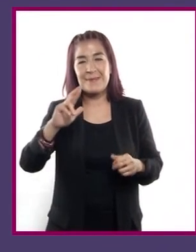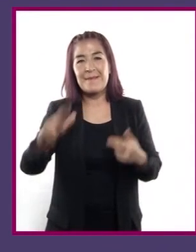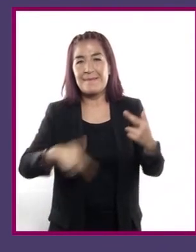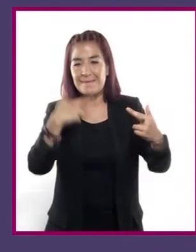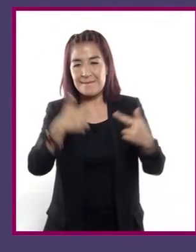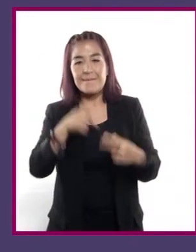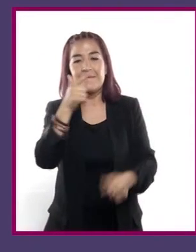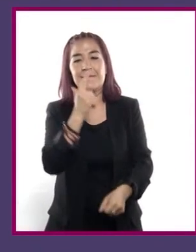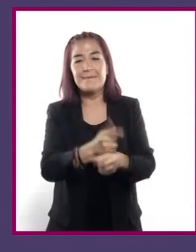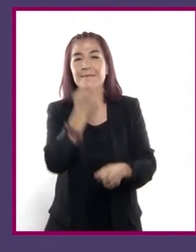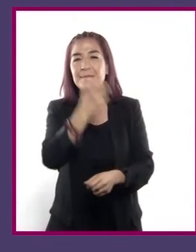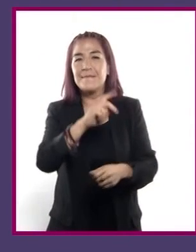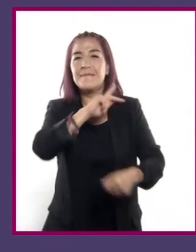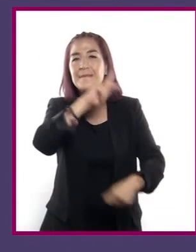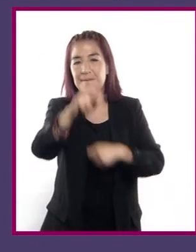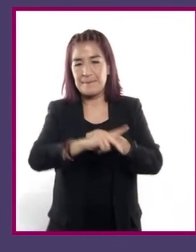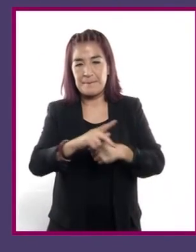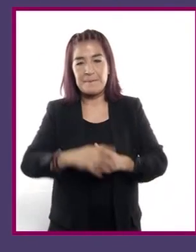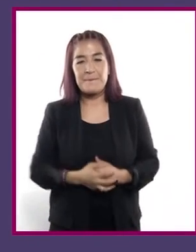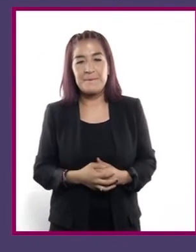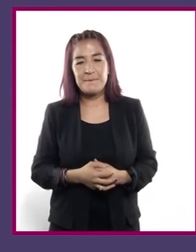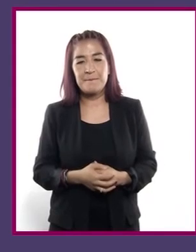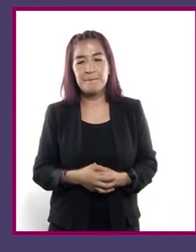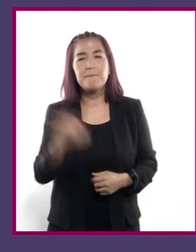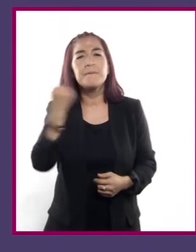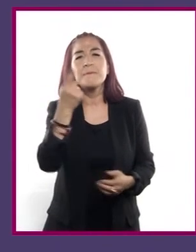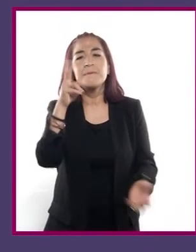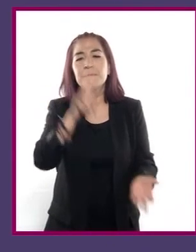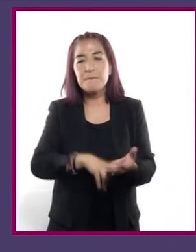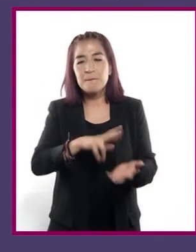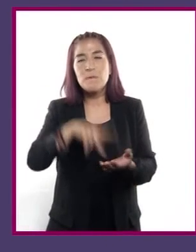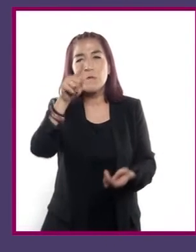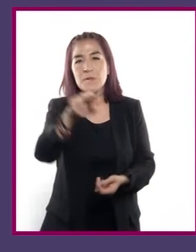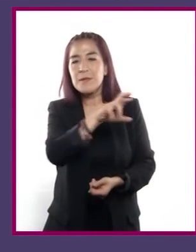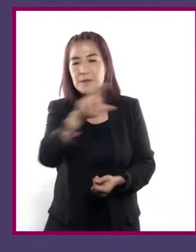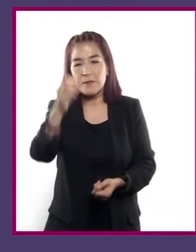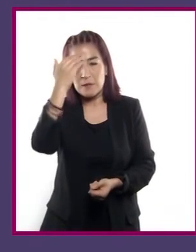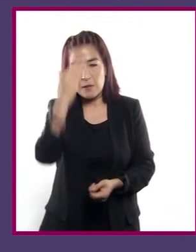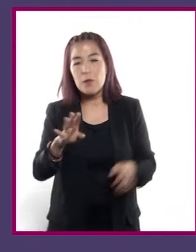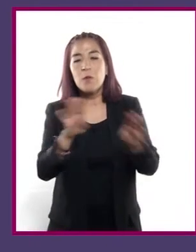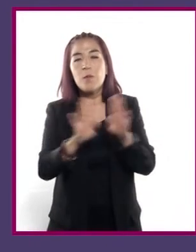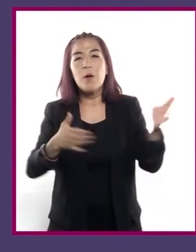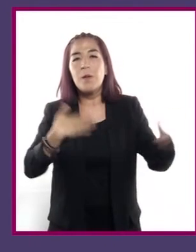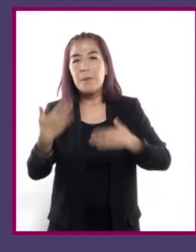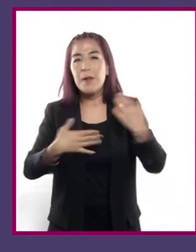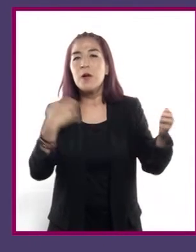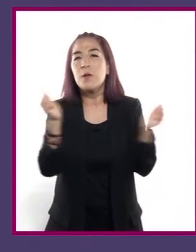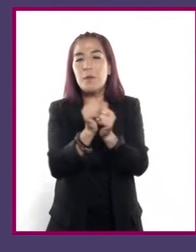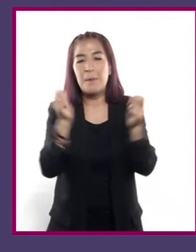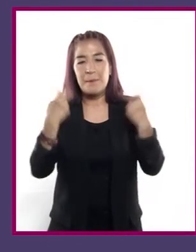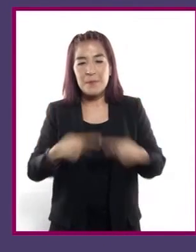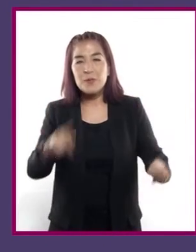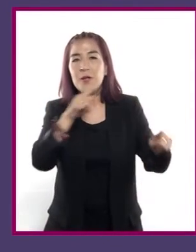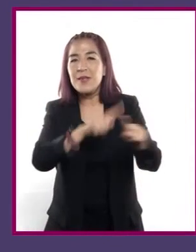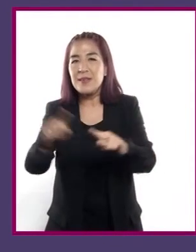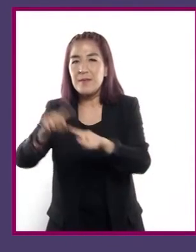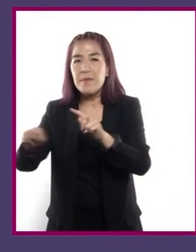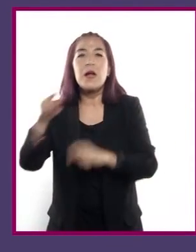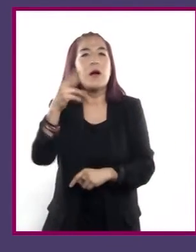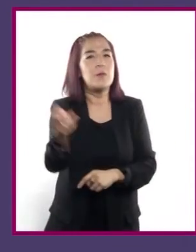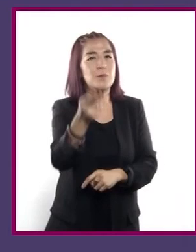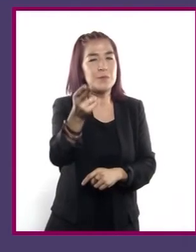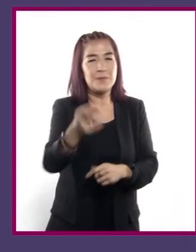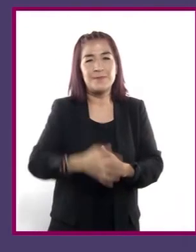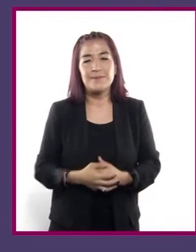nuestro país? ¿Qué valores reconocen al convivir con personas distintas a